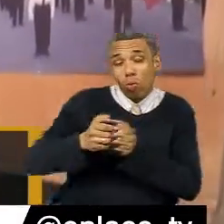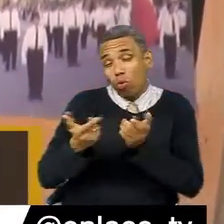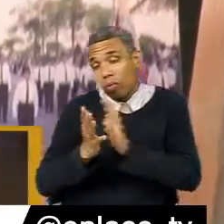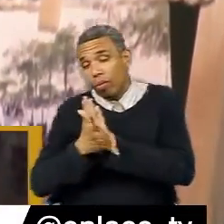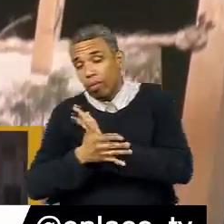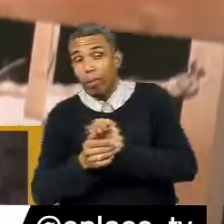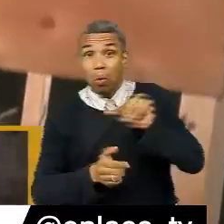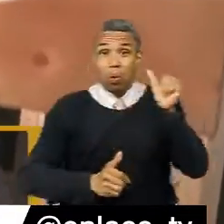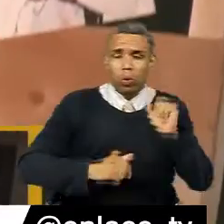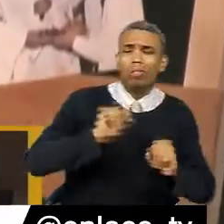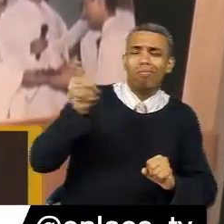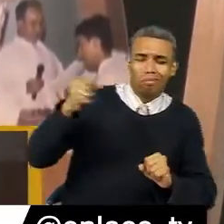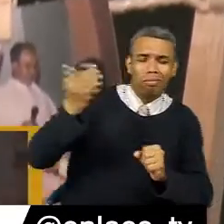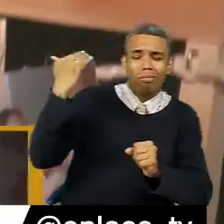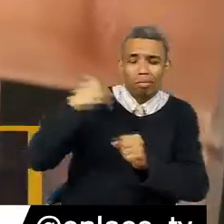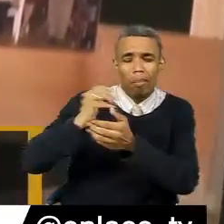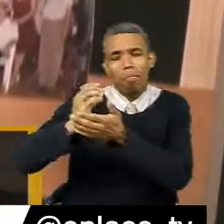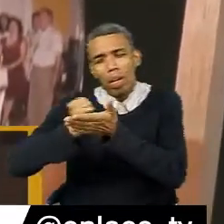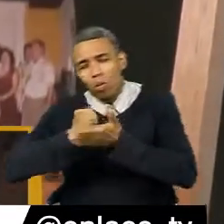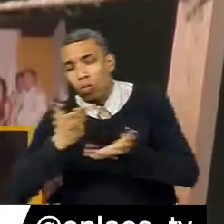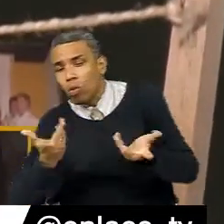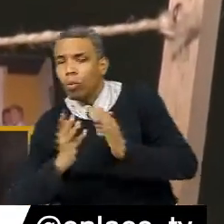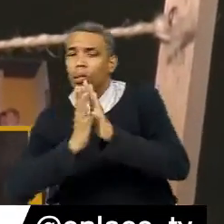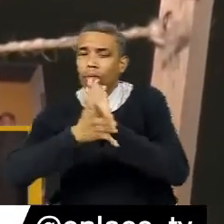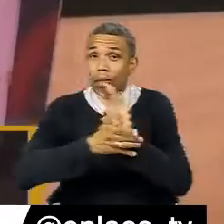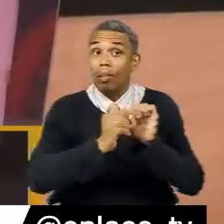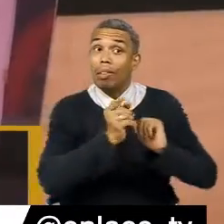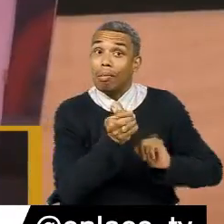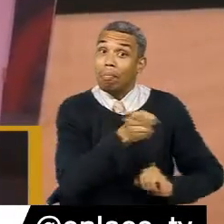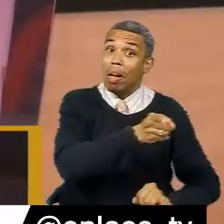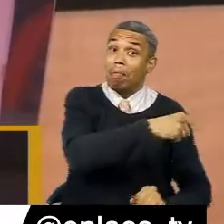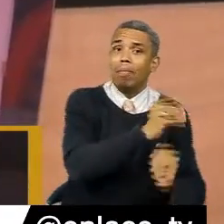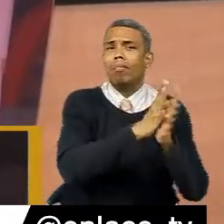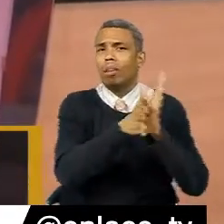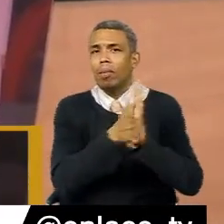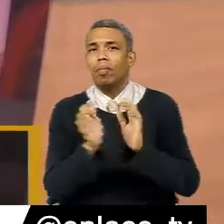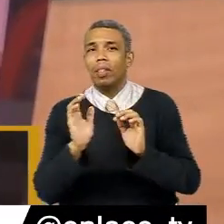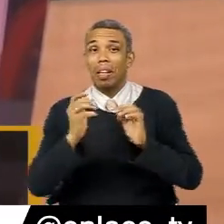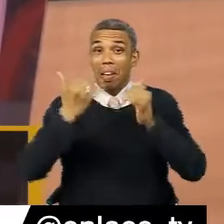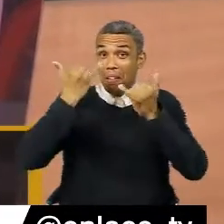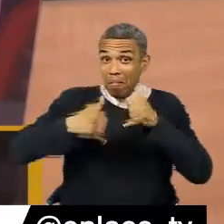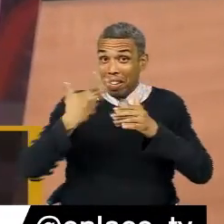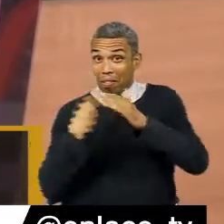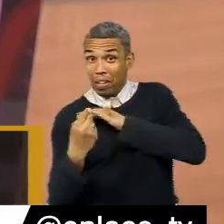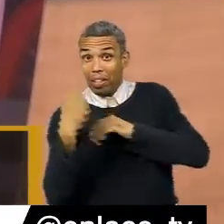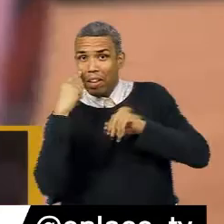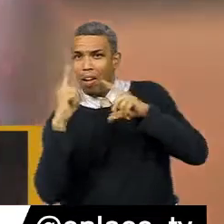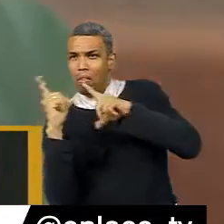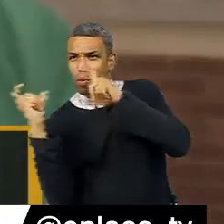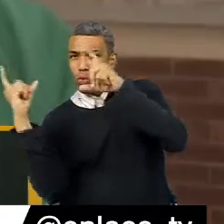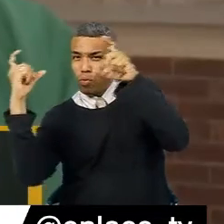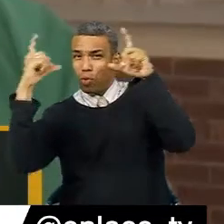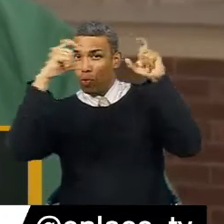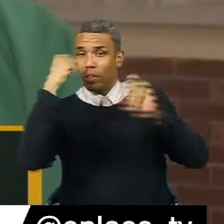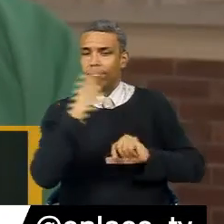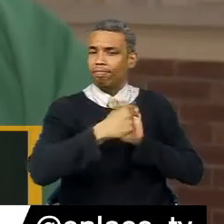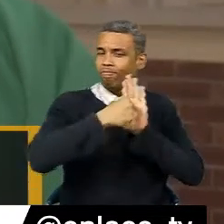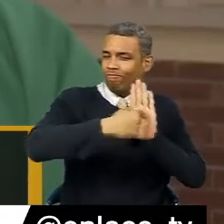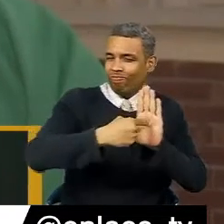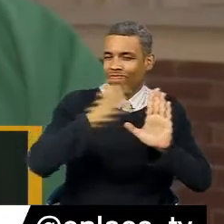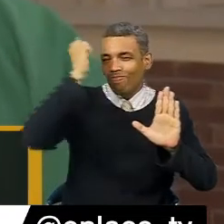una galería a la entrada del templo, se recordó los mejores momentos en vida del padre Arturo Garzón. Era traer, evocar